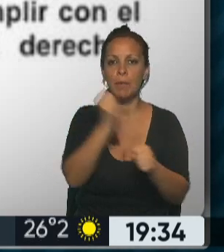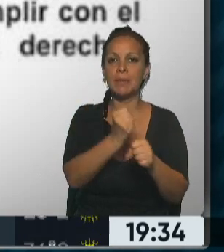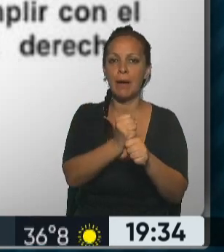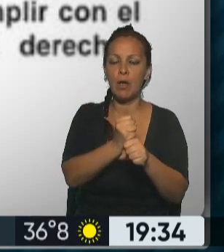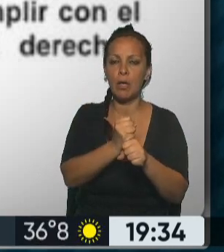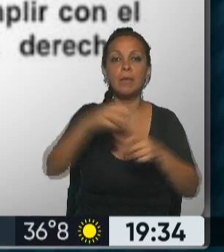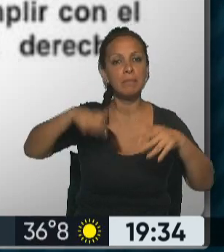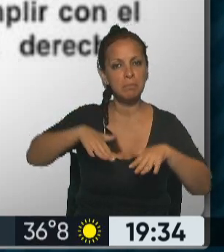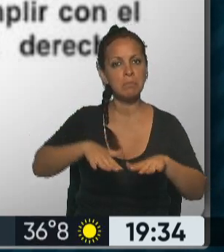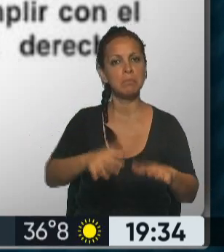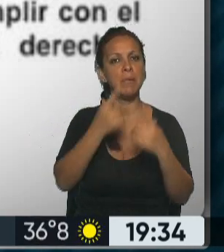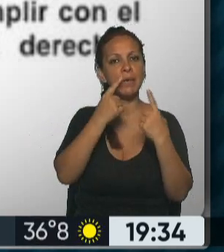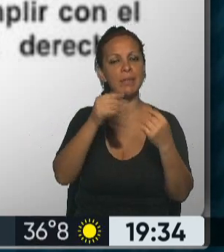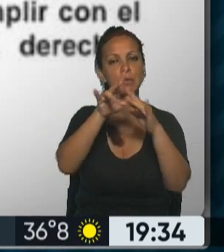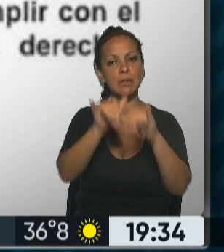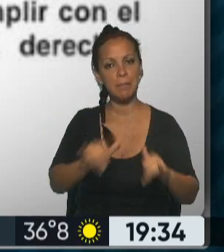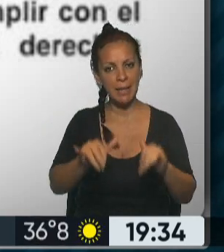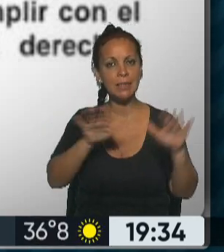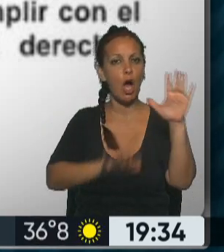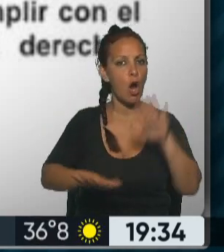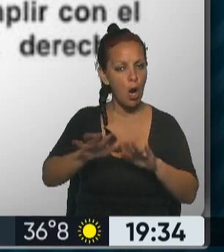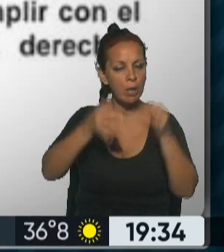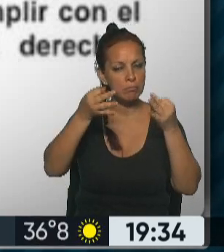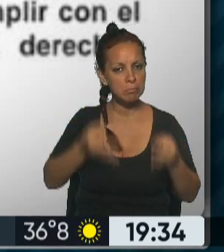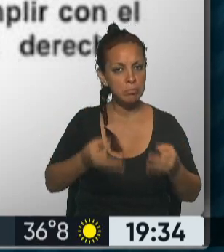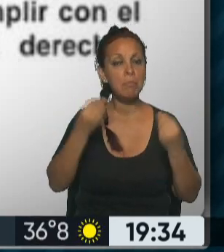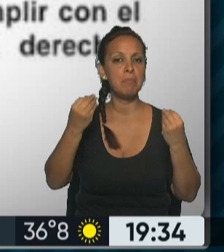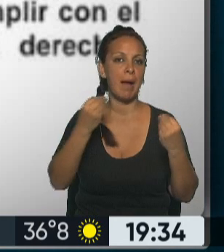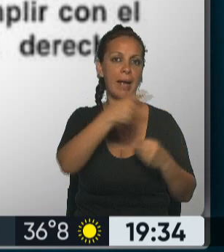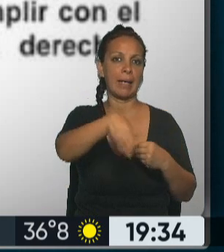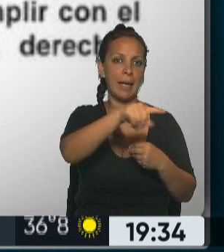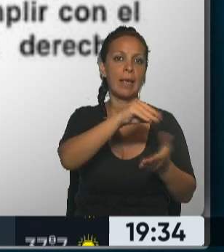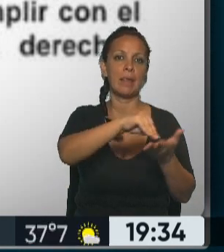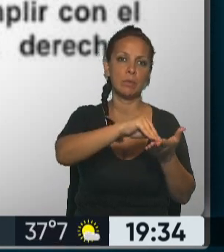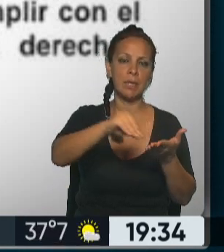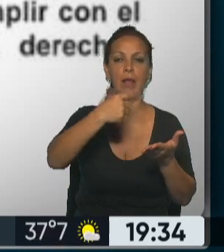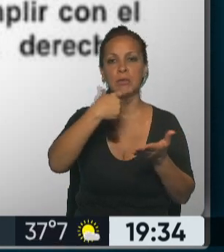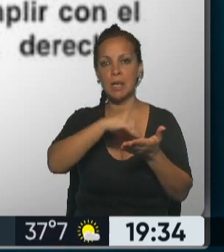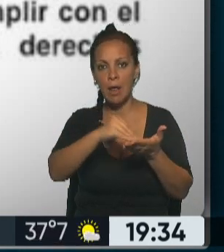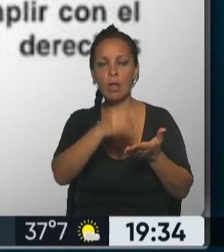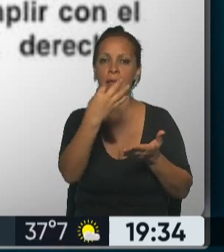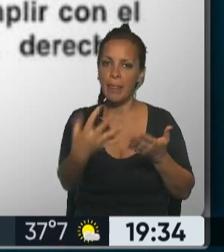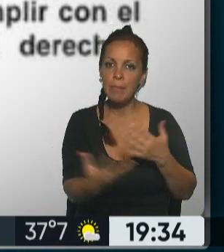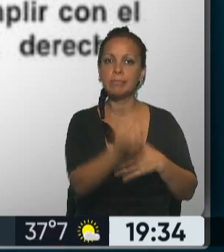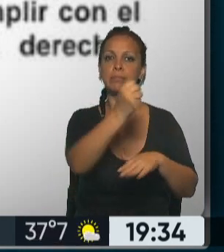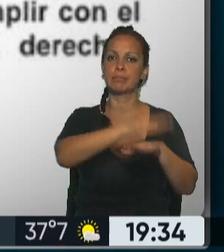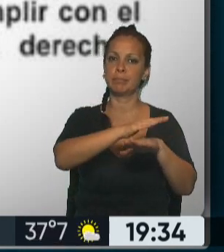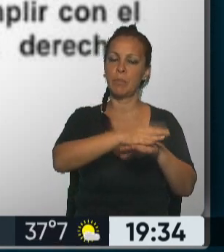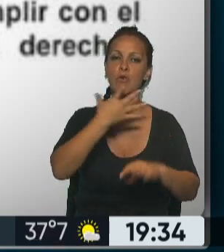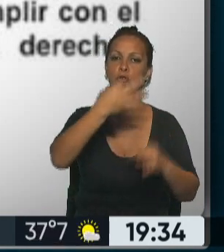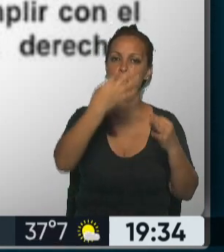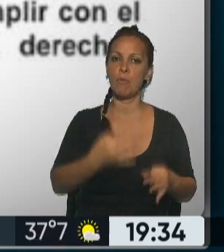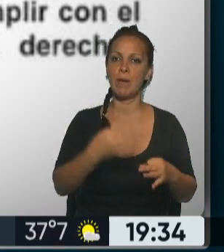en orden para peticionar frente al Congreso que los diputados y diputadas asuman la responsabilidad política de cumplir con el mandato